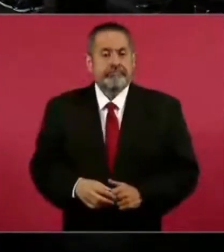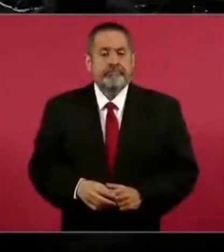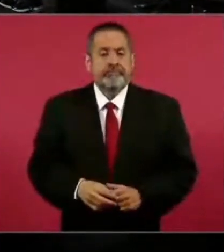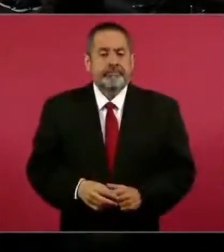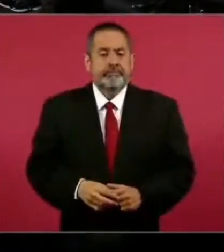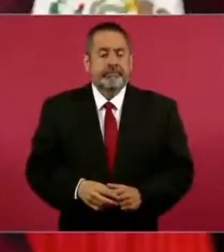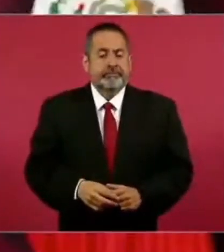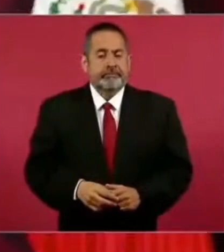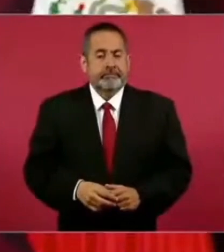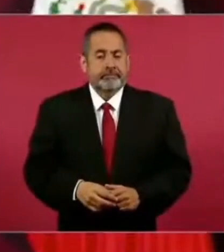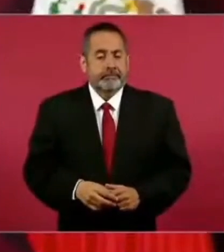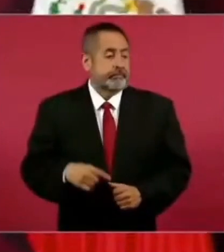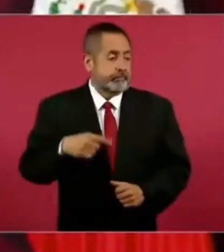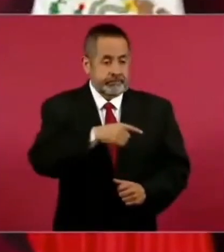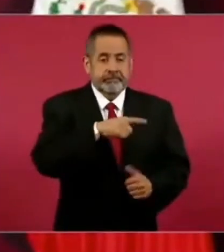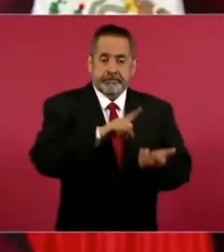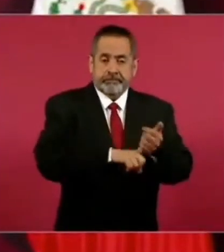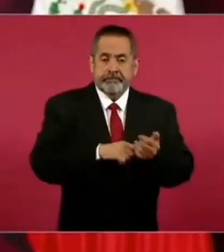Porque eran los que mandaban